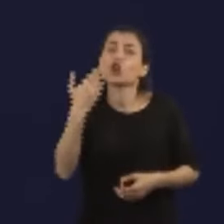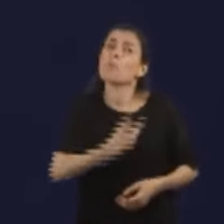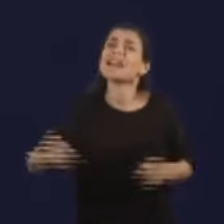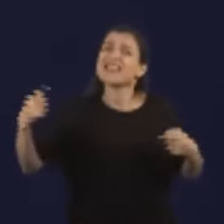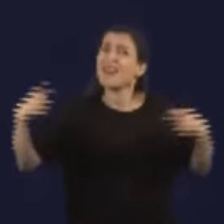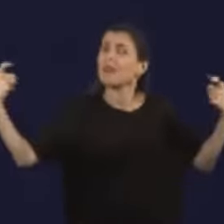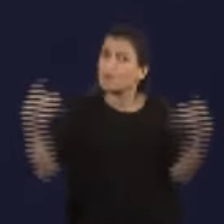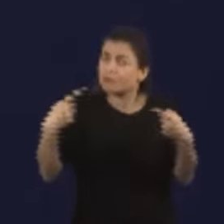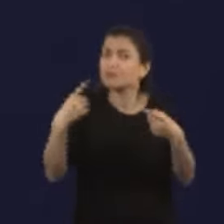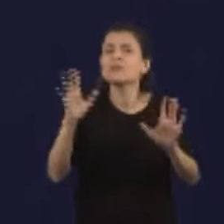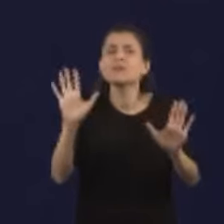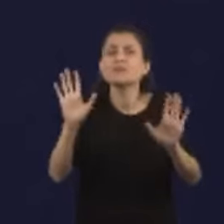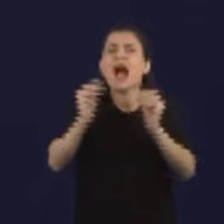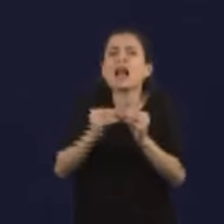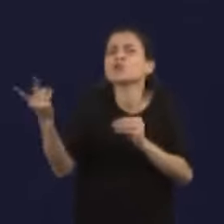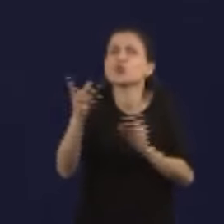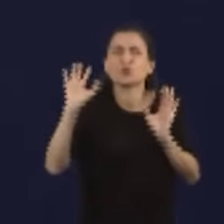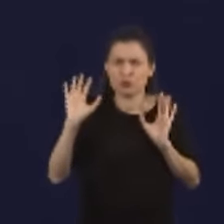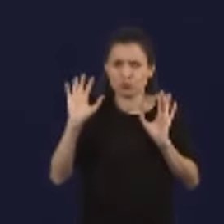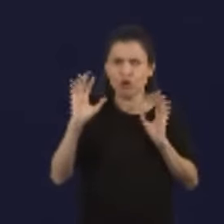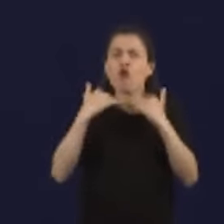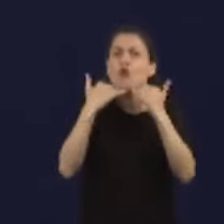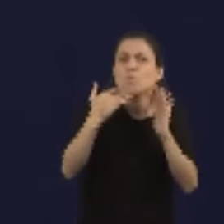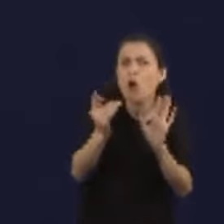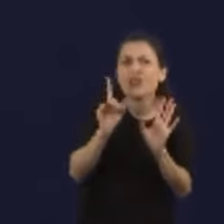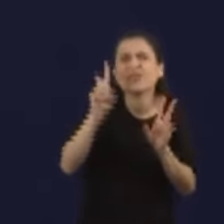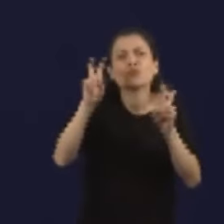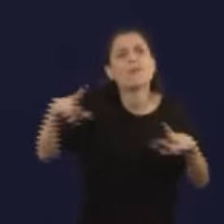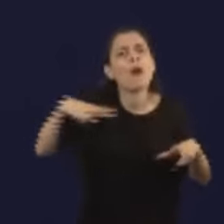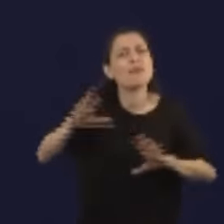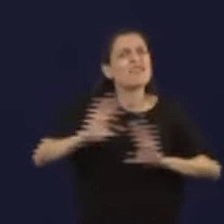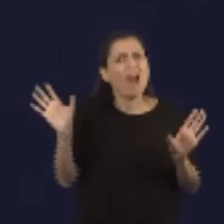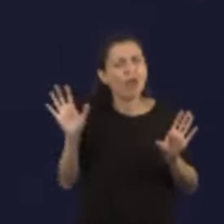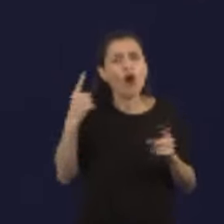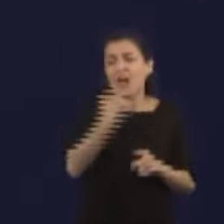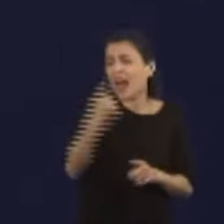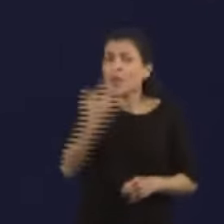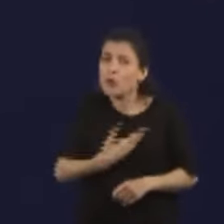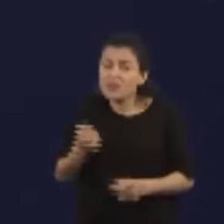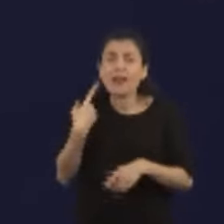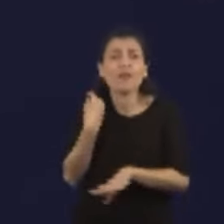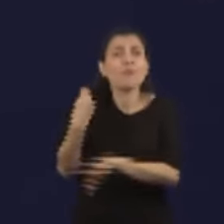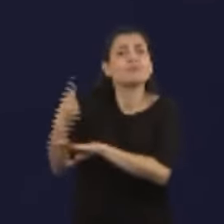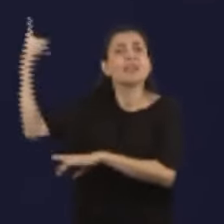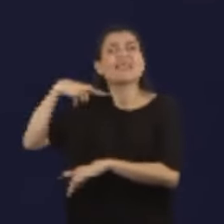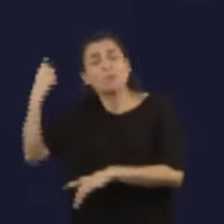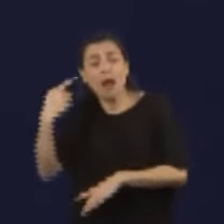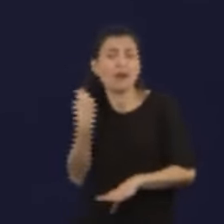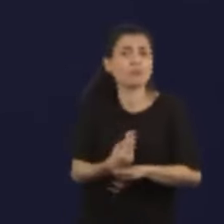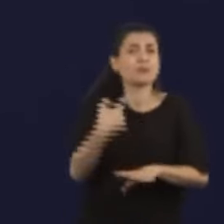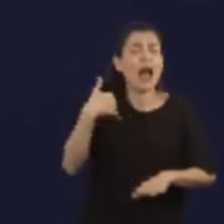ambas ostentando el cargo de presidente Así que en cada uno de sus países Así que no no De ninguna manera te